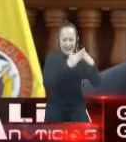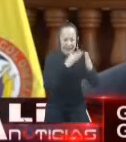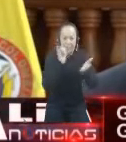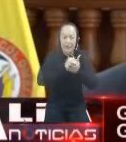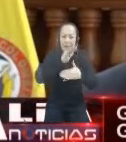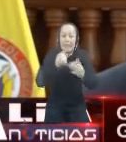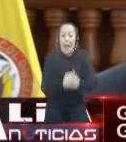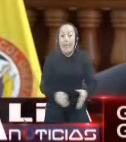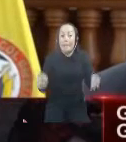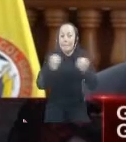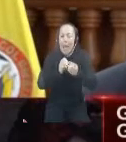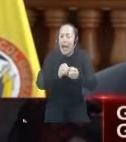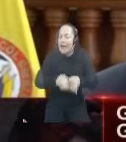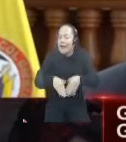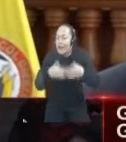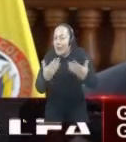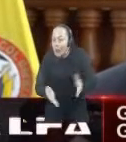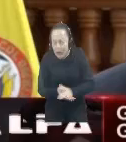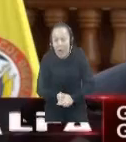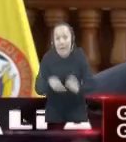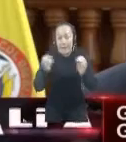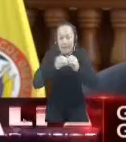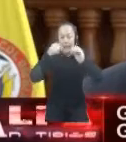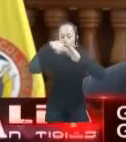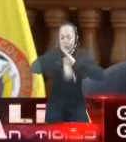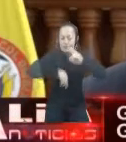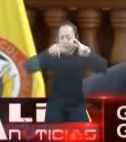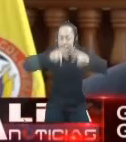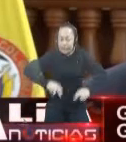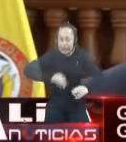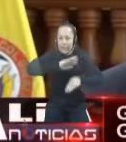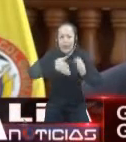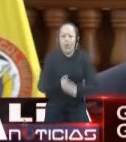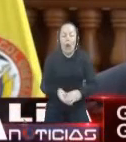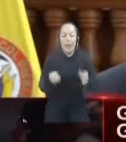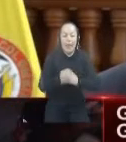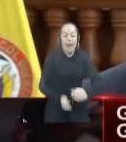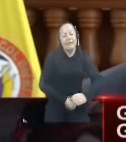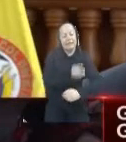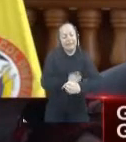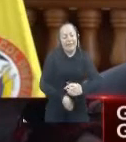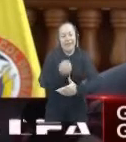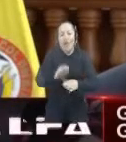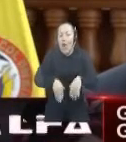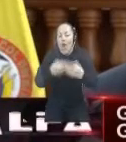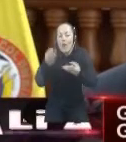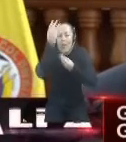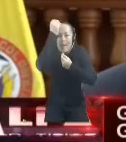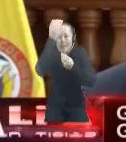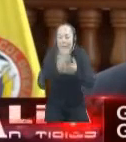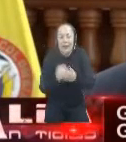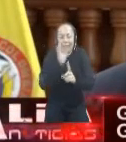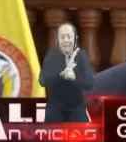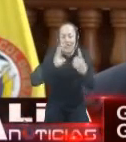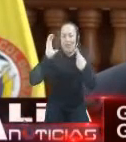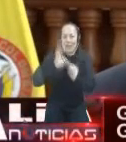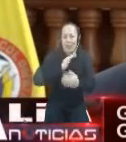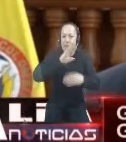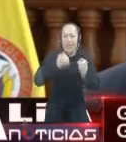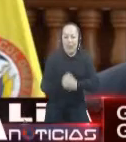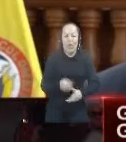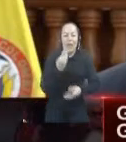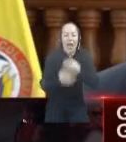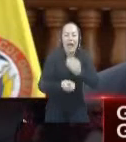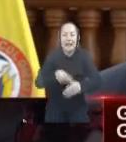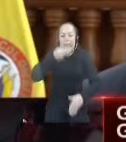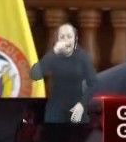va a profundizar en la siembra de esos valores culturales que hagan que los